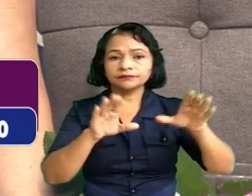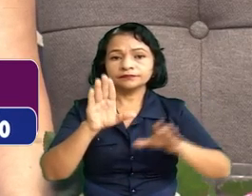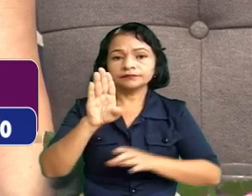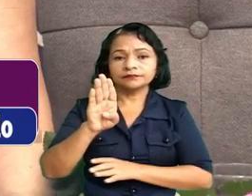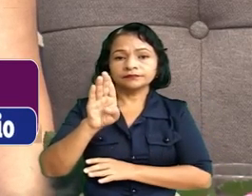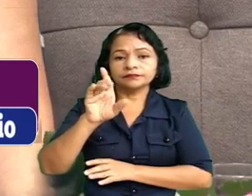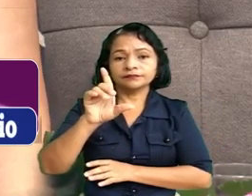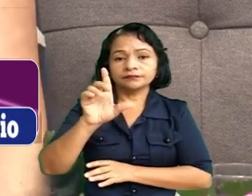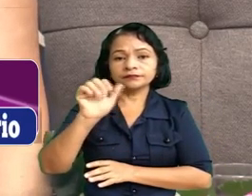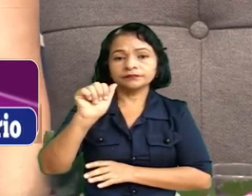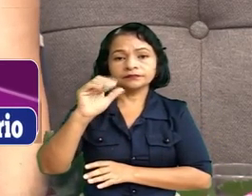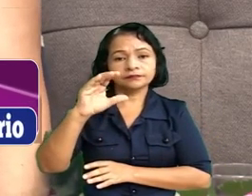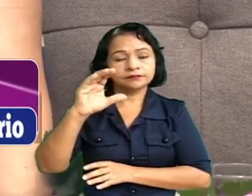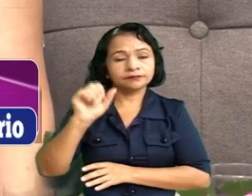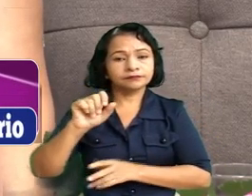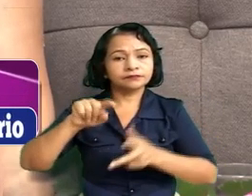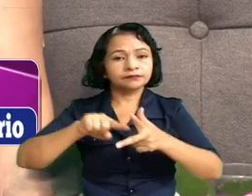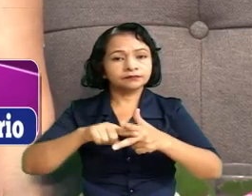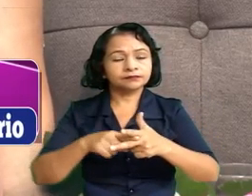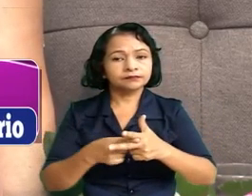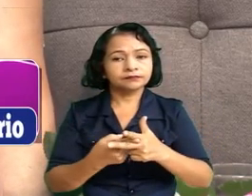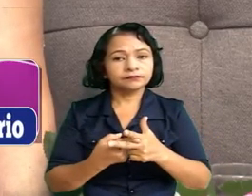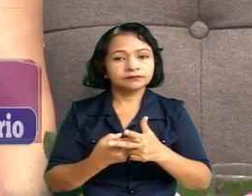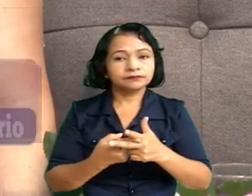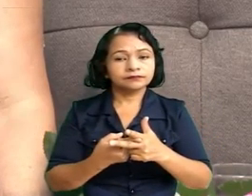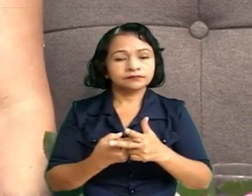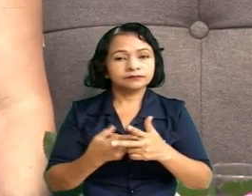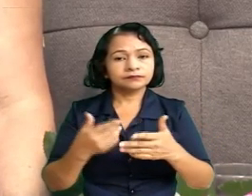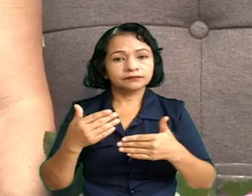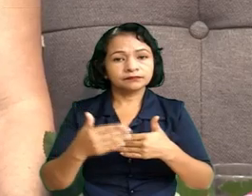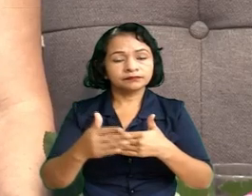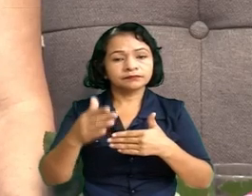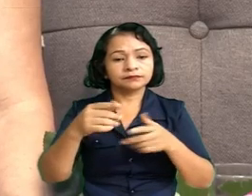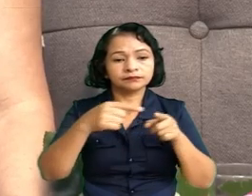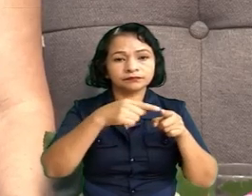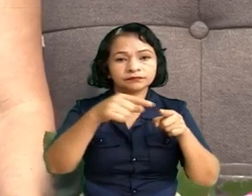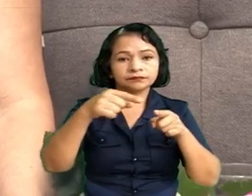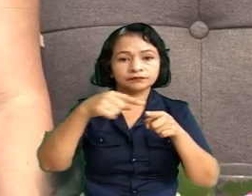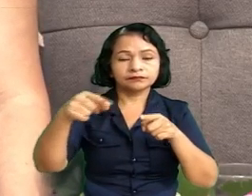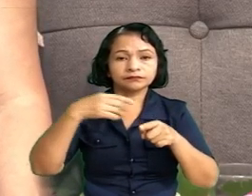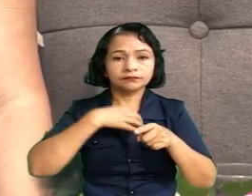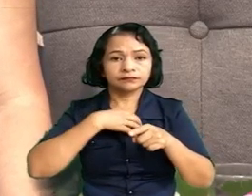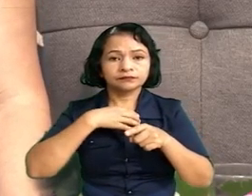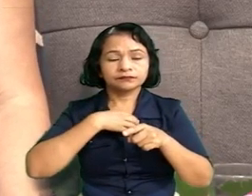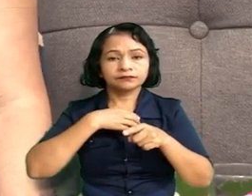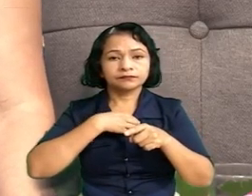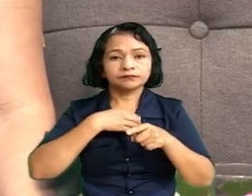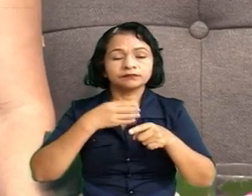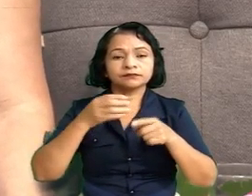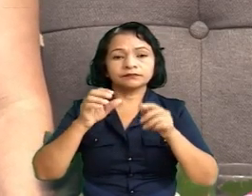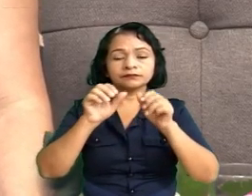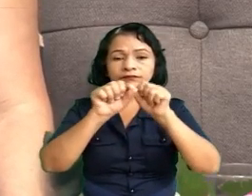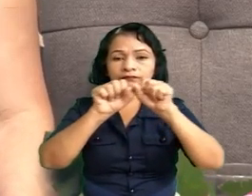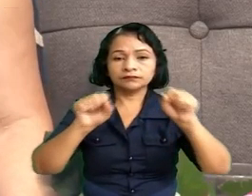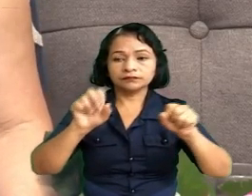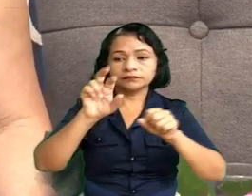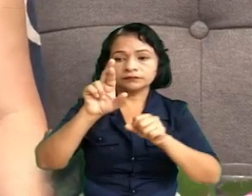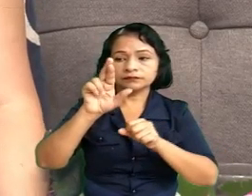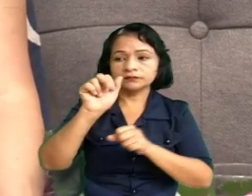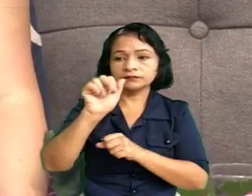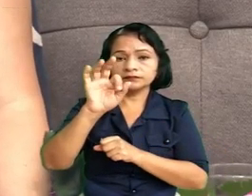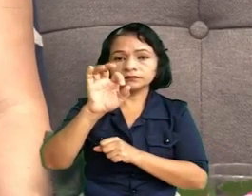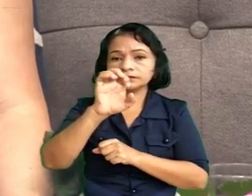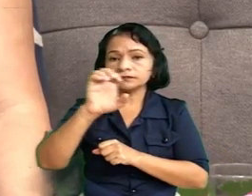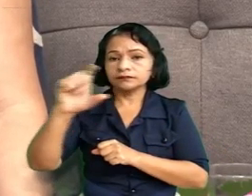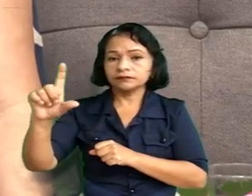Arauz inician en su municipio, ciudad natal, San Rafael del Norte. En San Rafael del